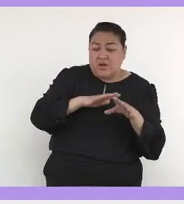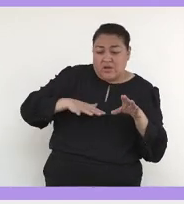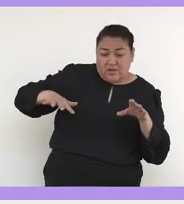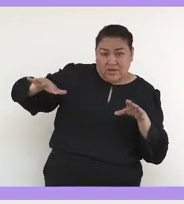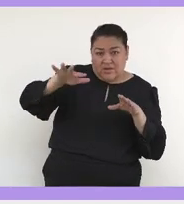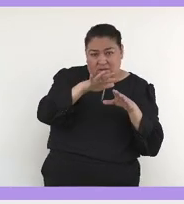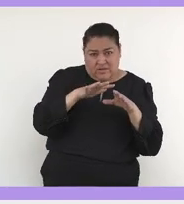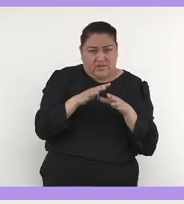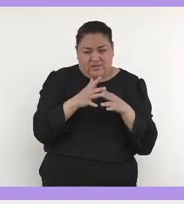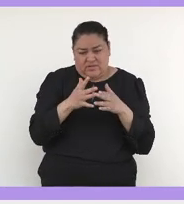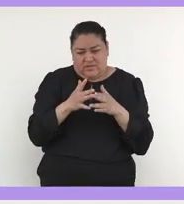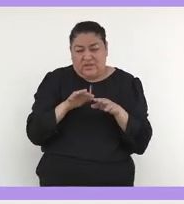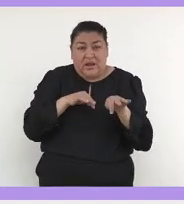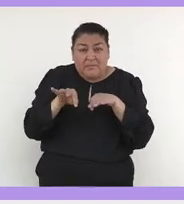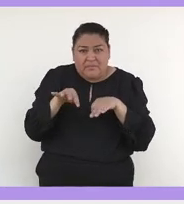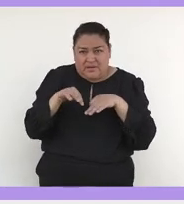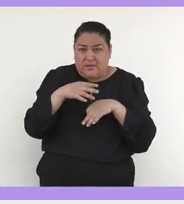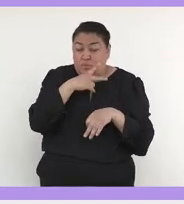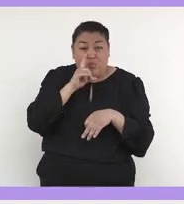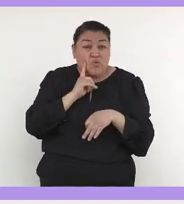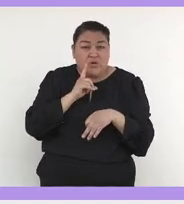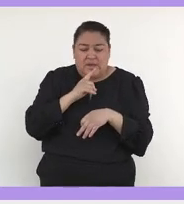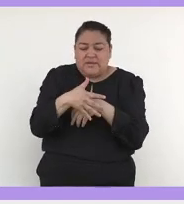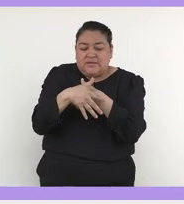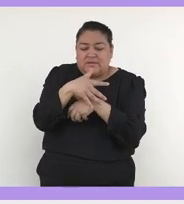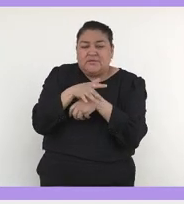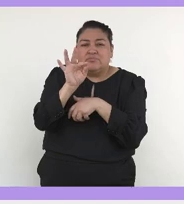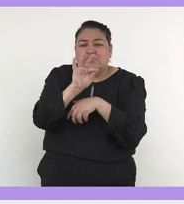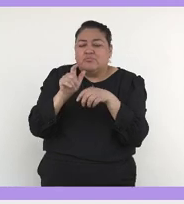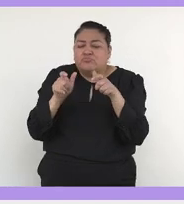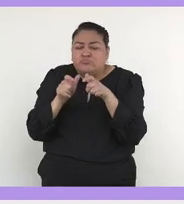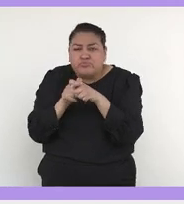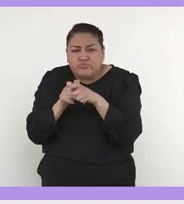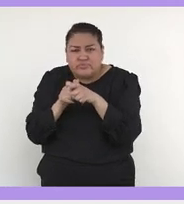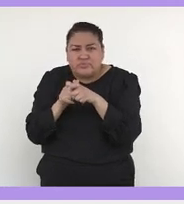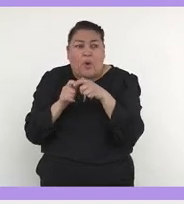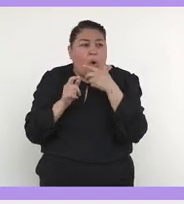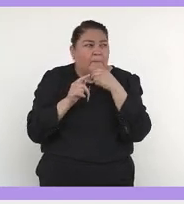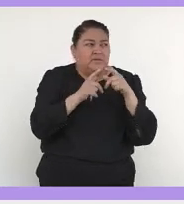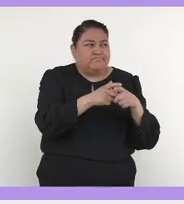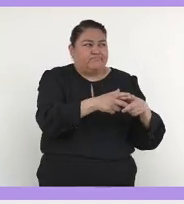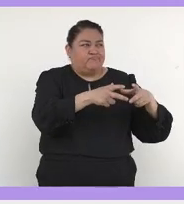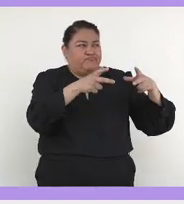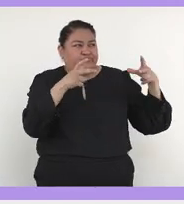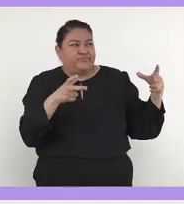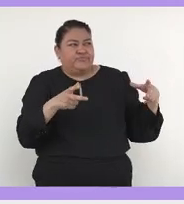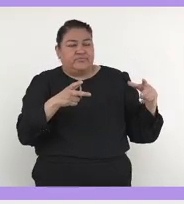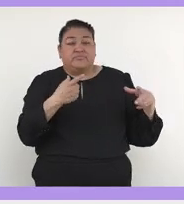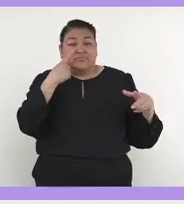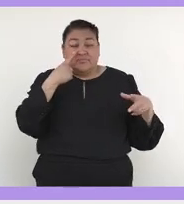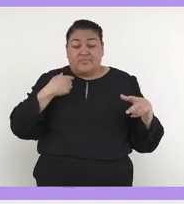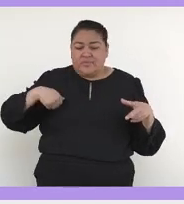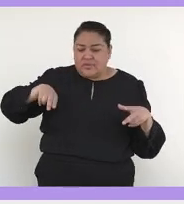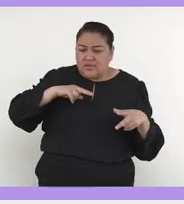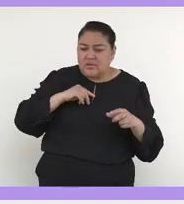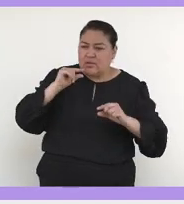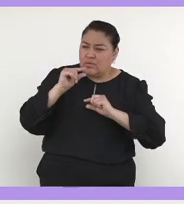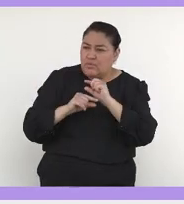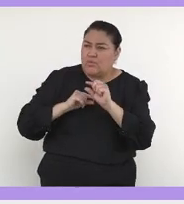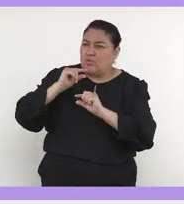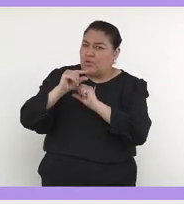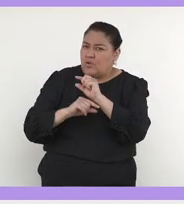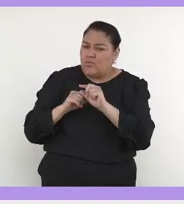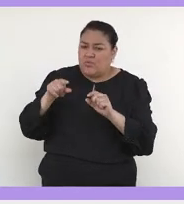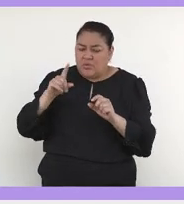de la música todavía entonces pertenezco a este lugar donde activamente estamos creando ese tipo de oportunidades para que